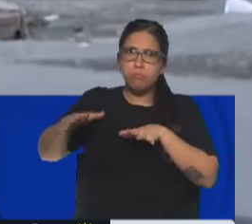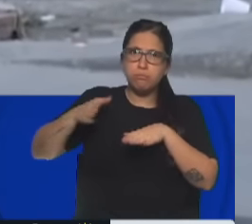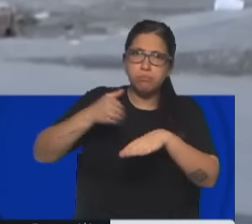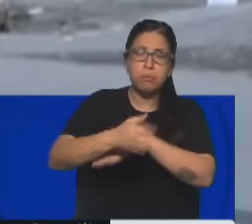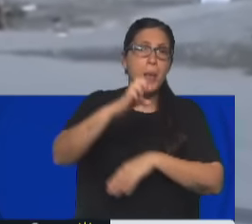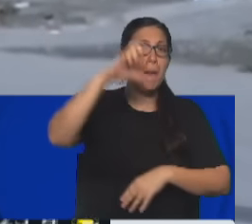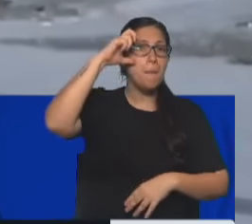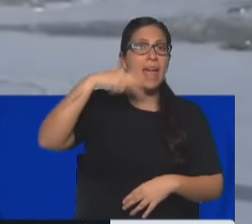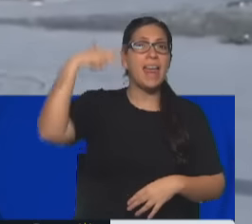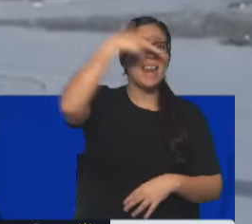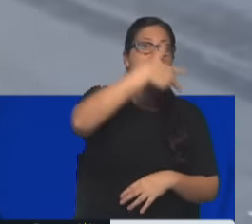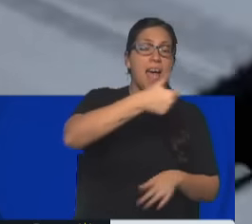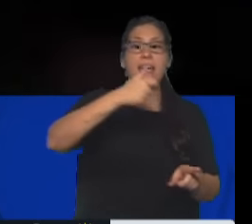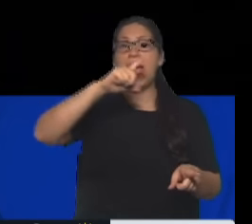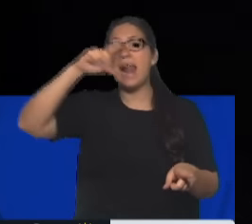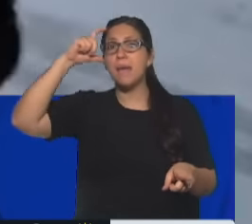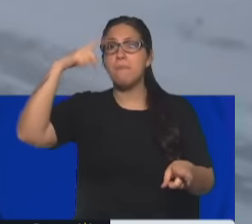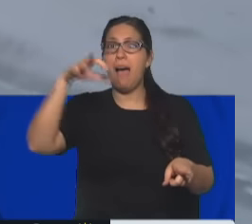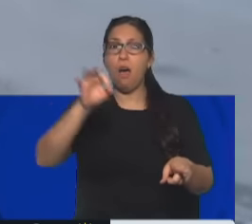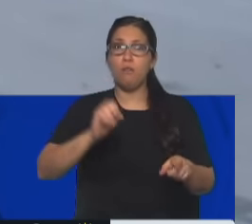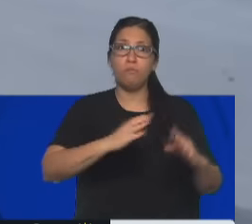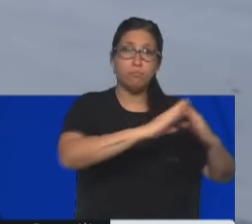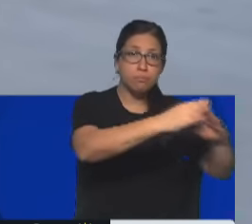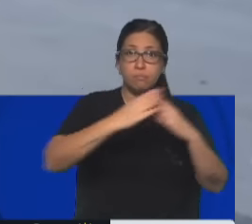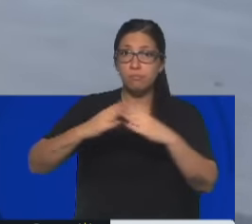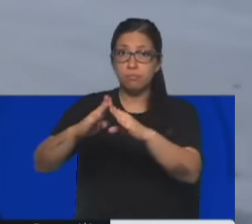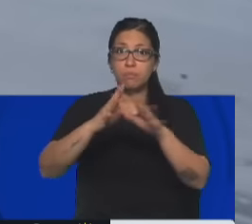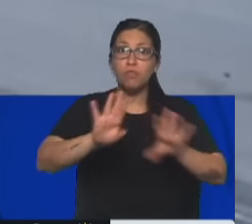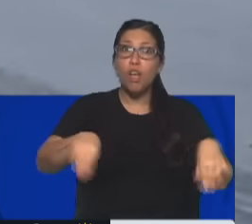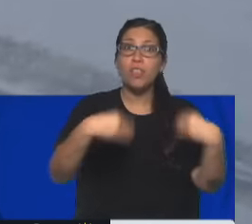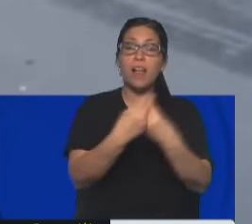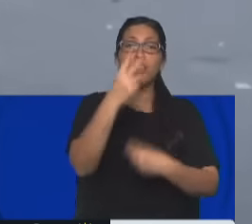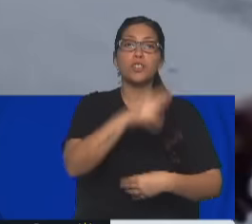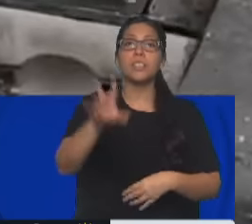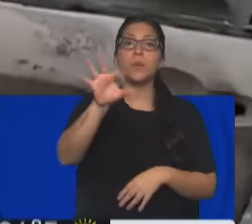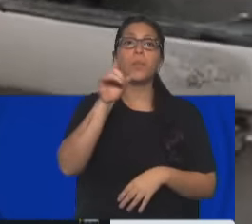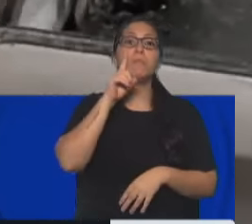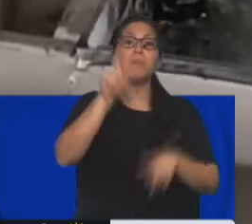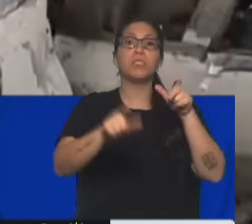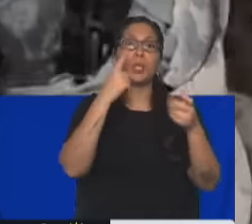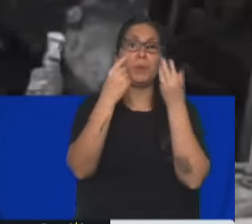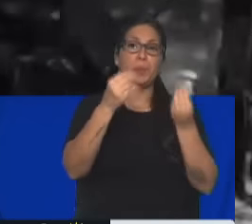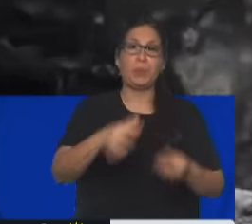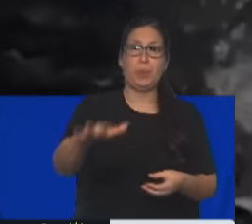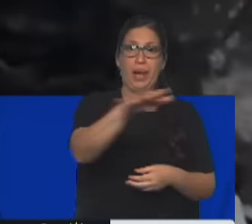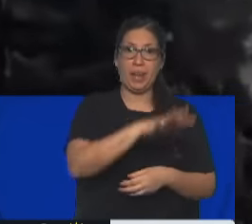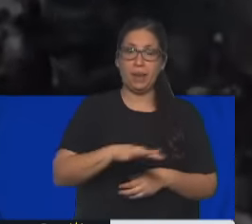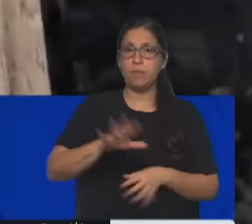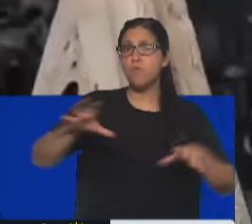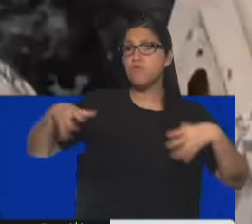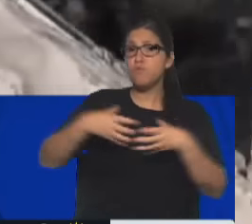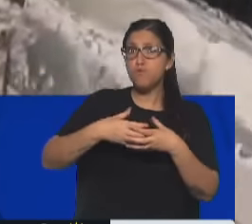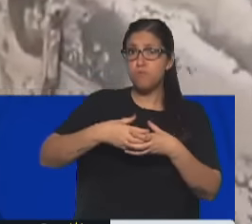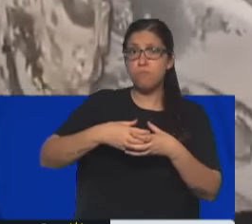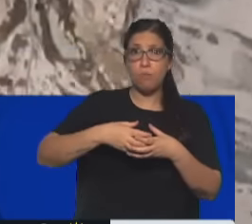y del Alemão, donde viven en conjunto más de 250.000 personas. Los miembros del grupo criminal